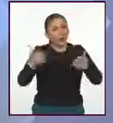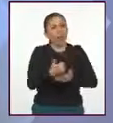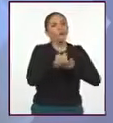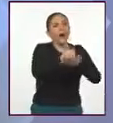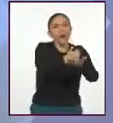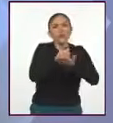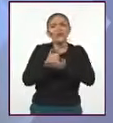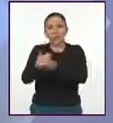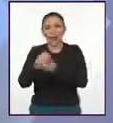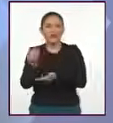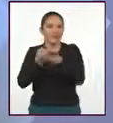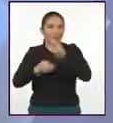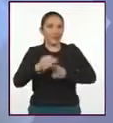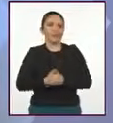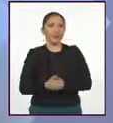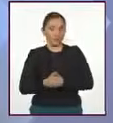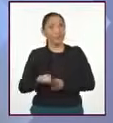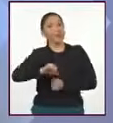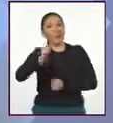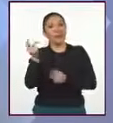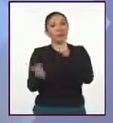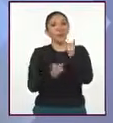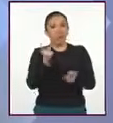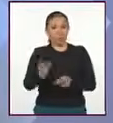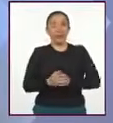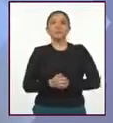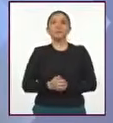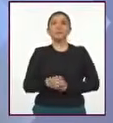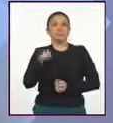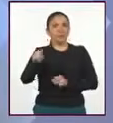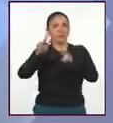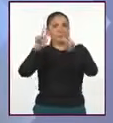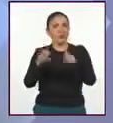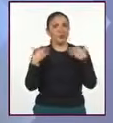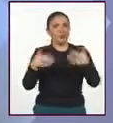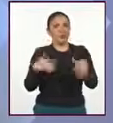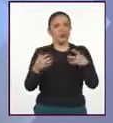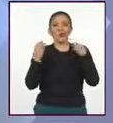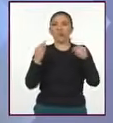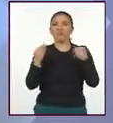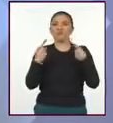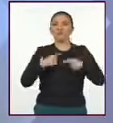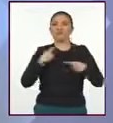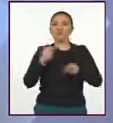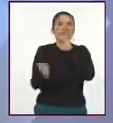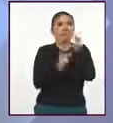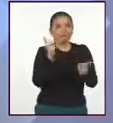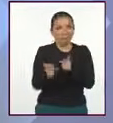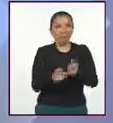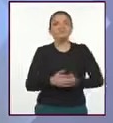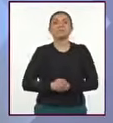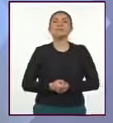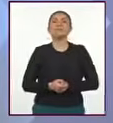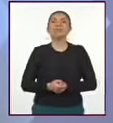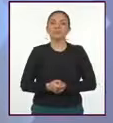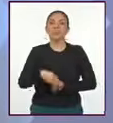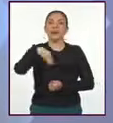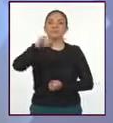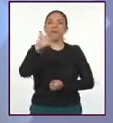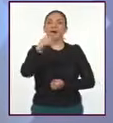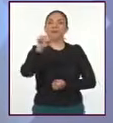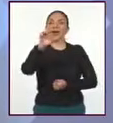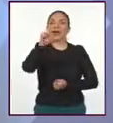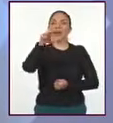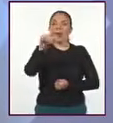a otros. Vamos a la siguiente pregunta, porque este tema creo que tiene mucho de qué hablar. Magdalena Colín nos